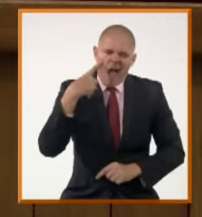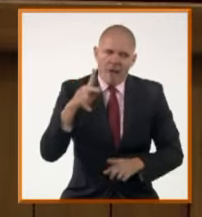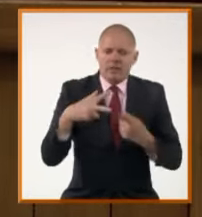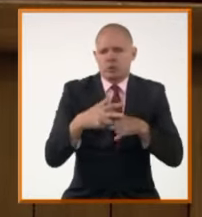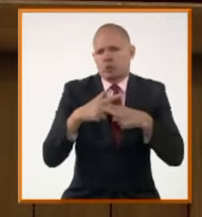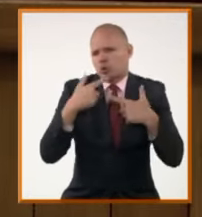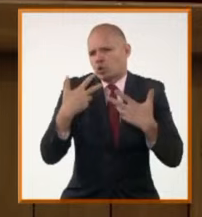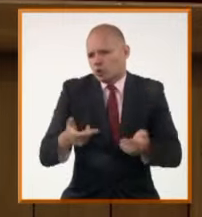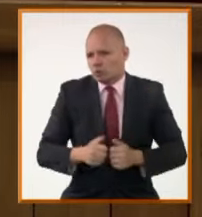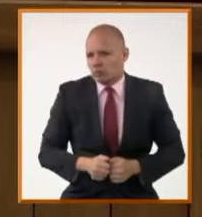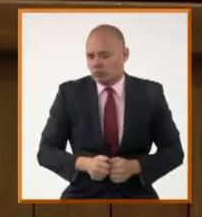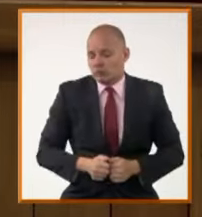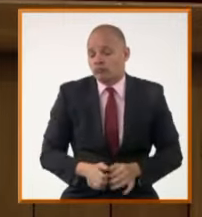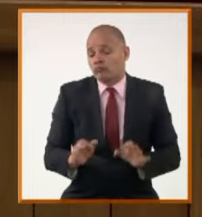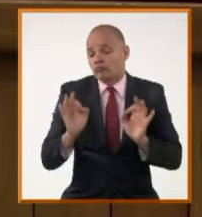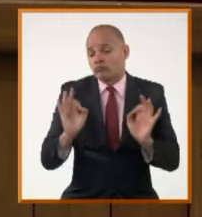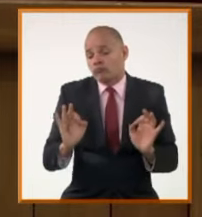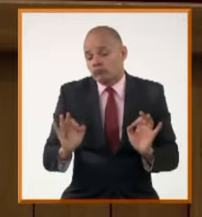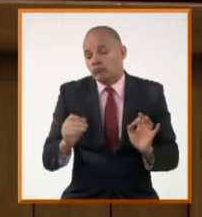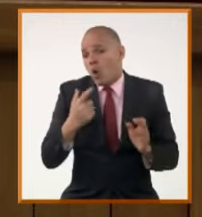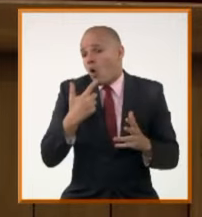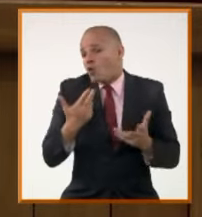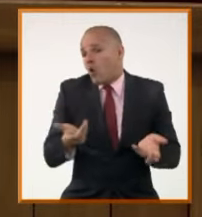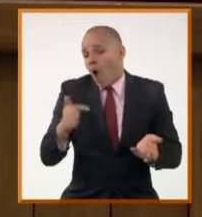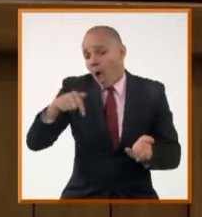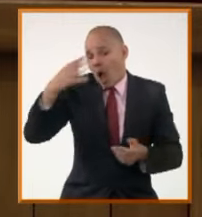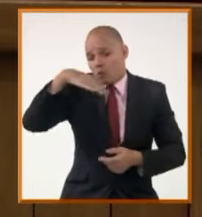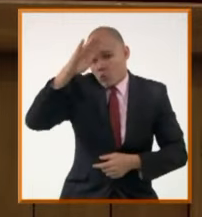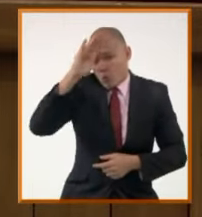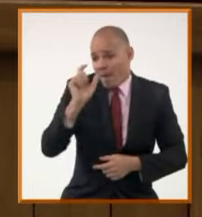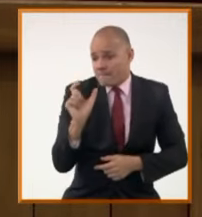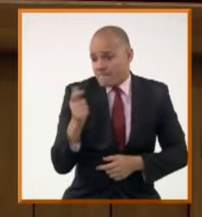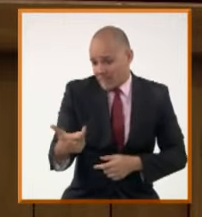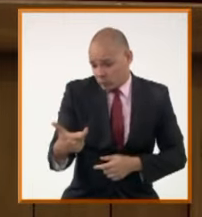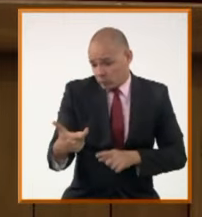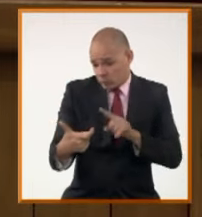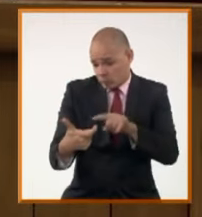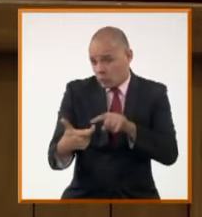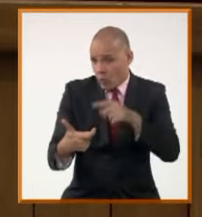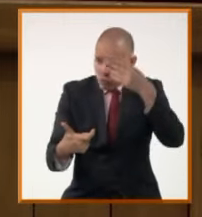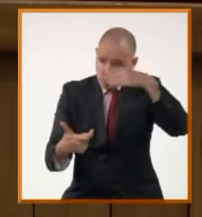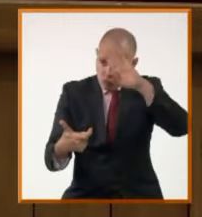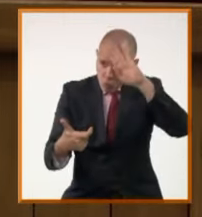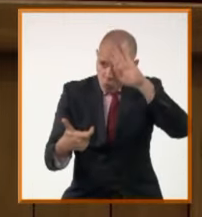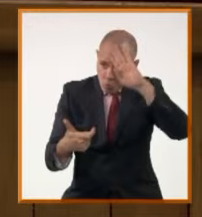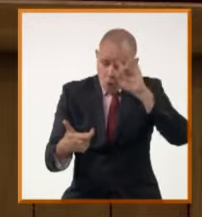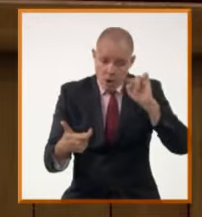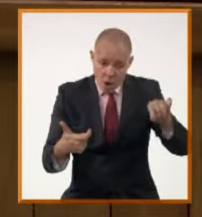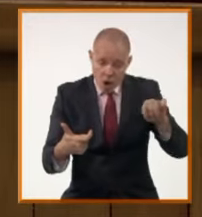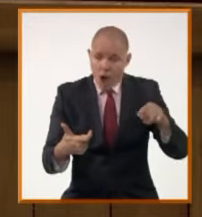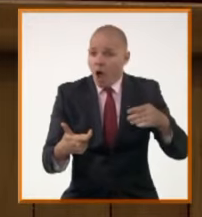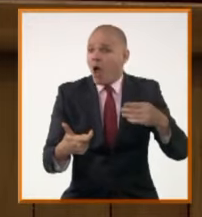de cambio que debe tener nuestro peso cubano con relación al dólar.